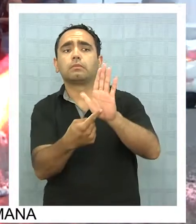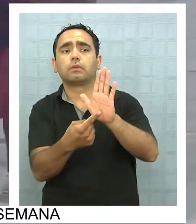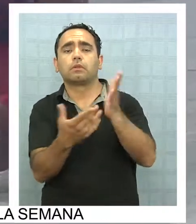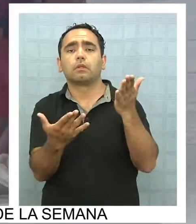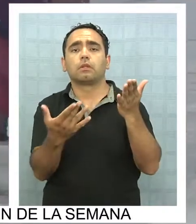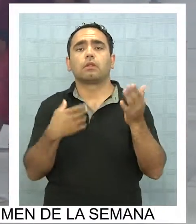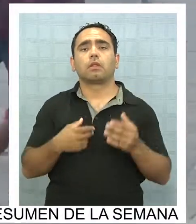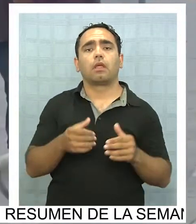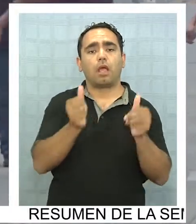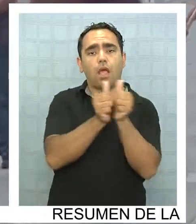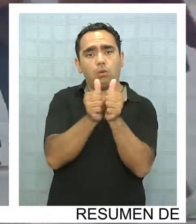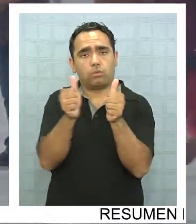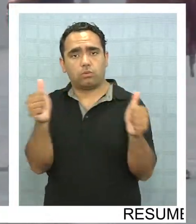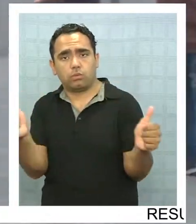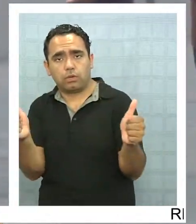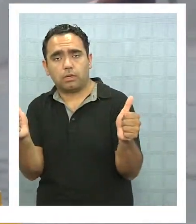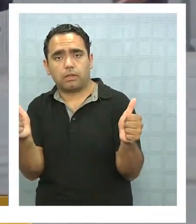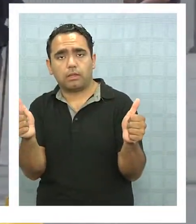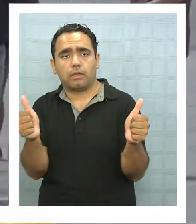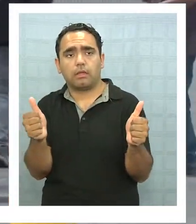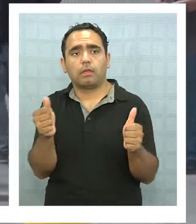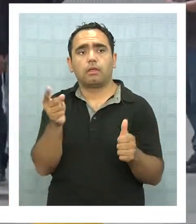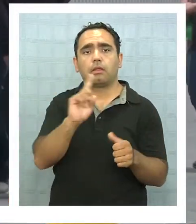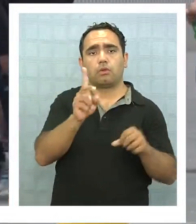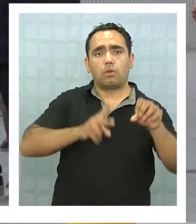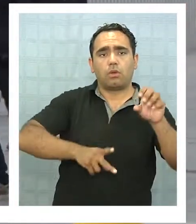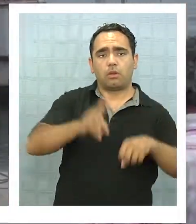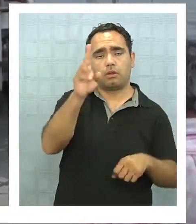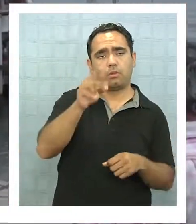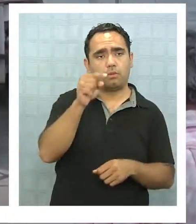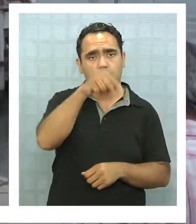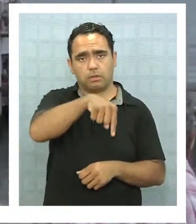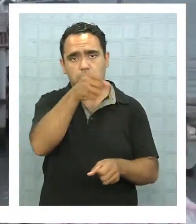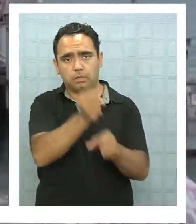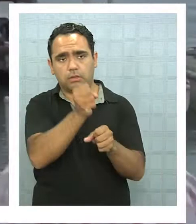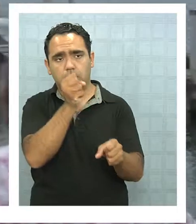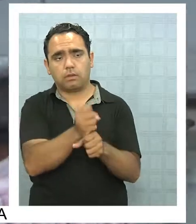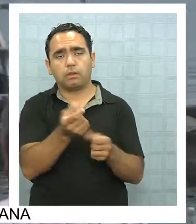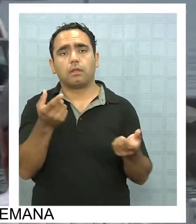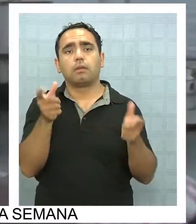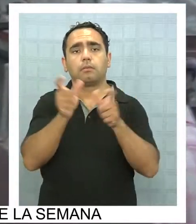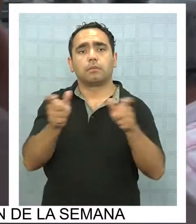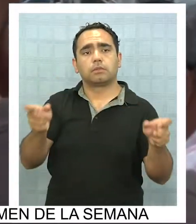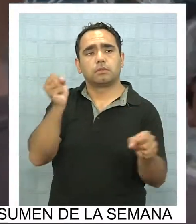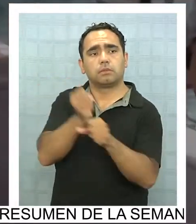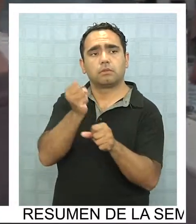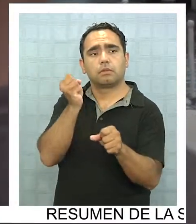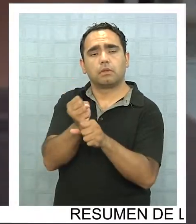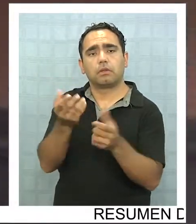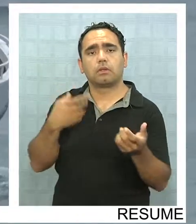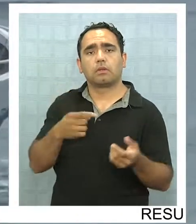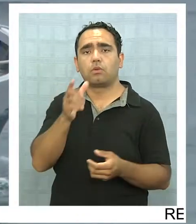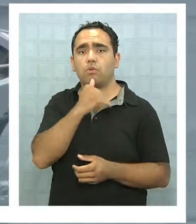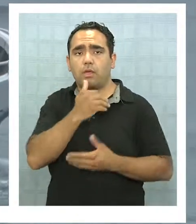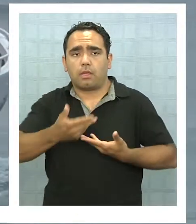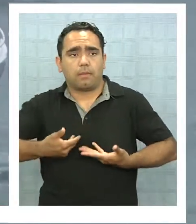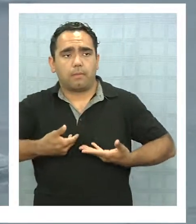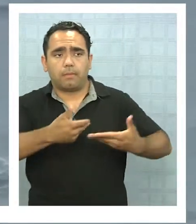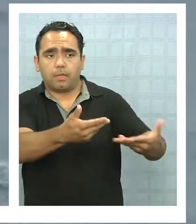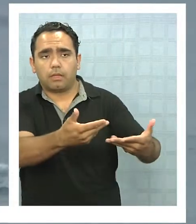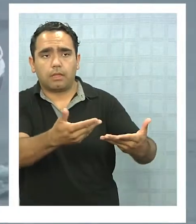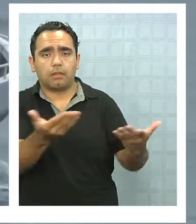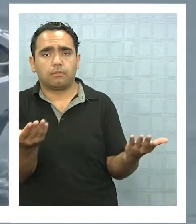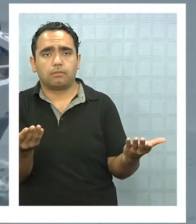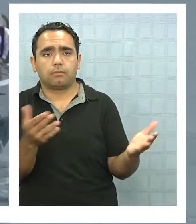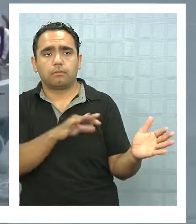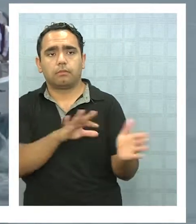era evitar que autoridades locales y nacionales inauguraran la obra, más aún si los trabajadores portuarios no estaban invitados a